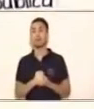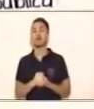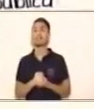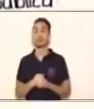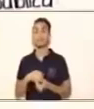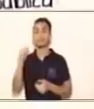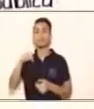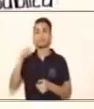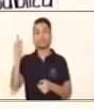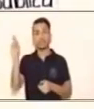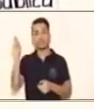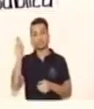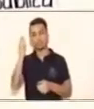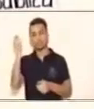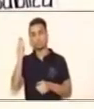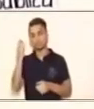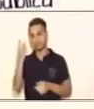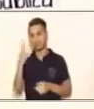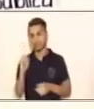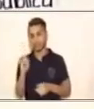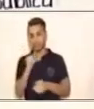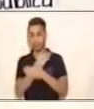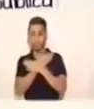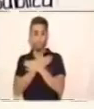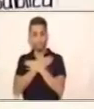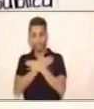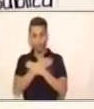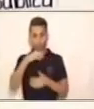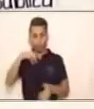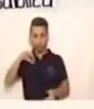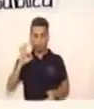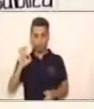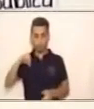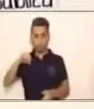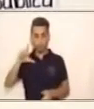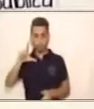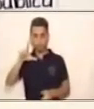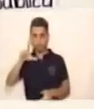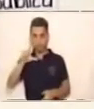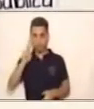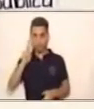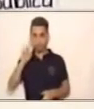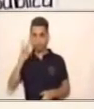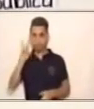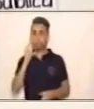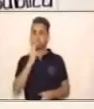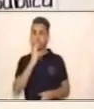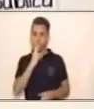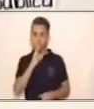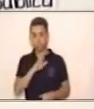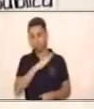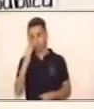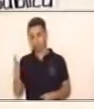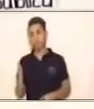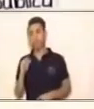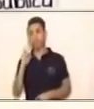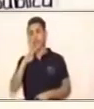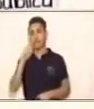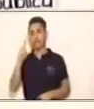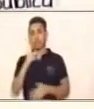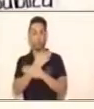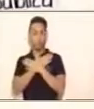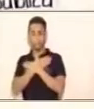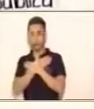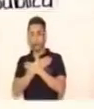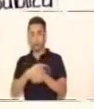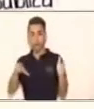Ah, el 30 es el día del Popol Vuh. El 31, día de la Constitución, de la